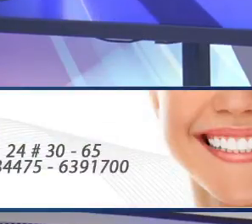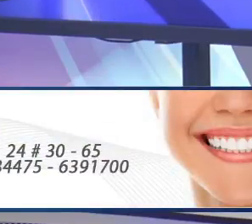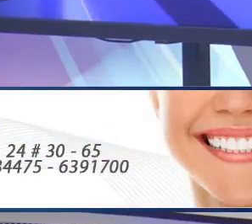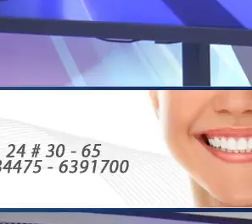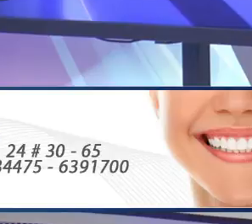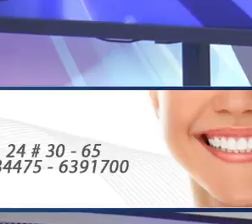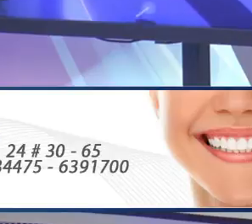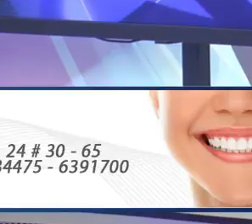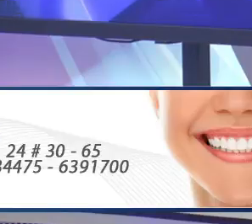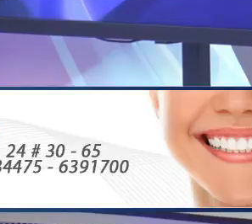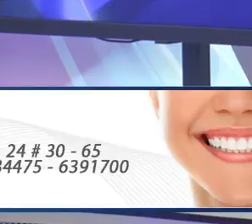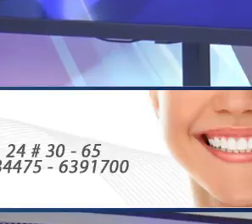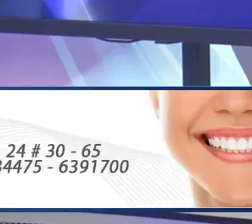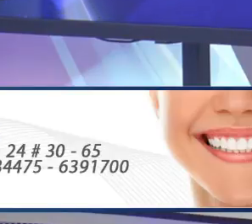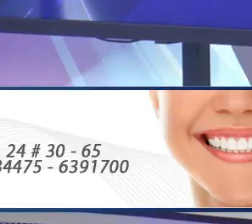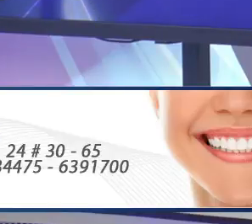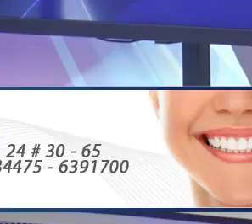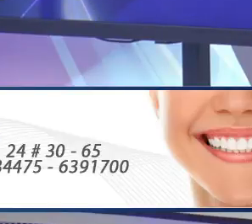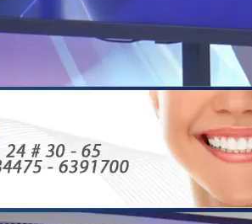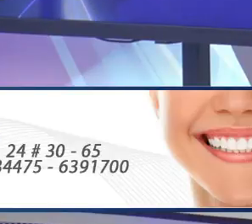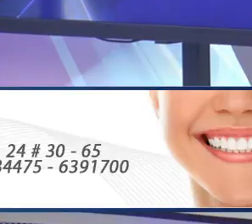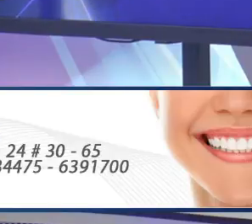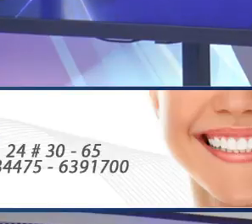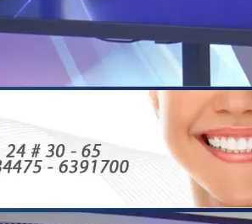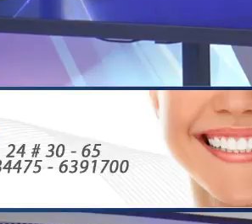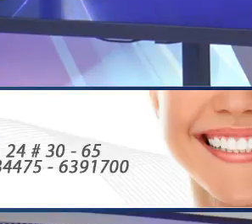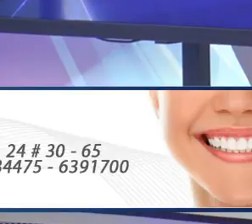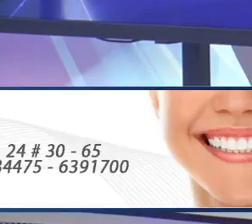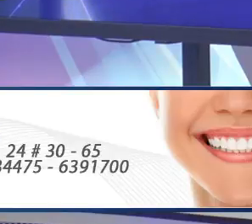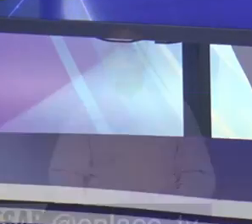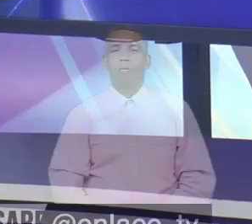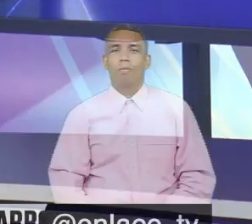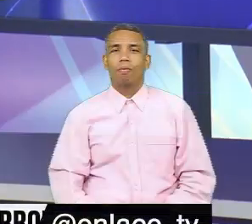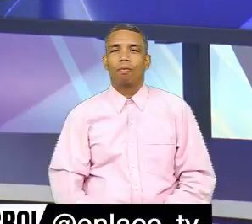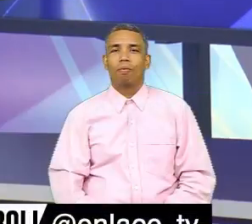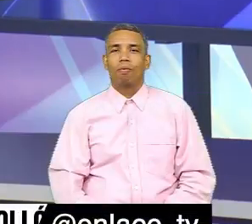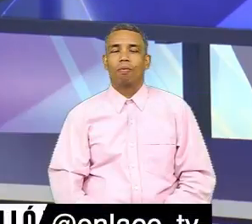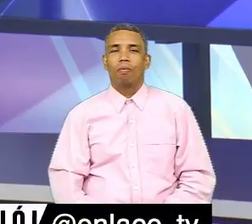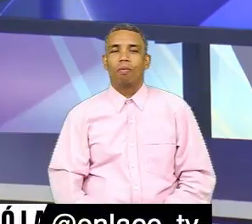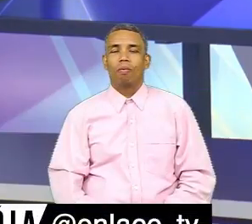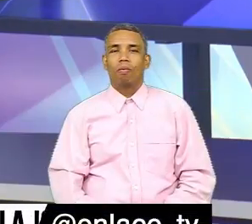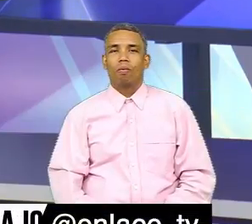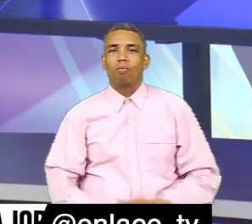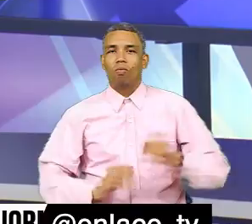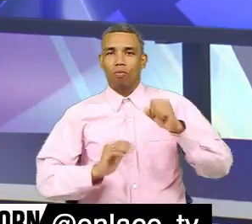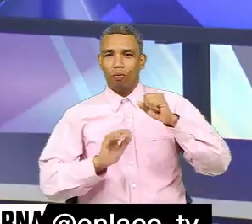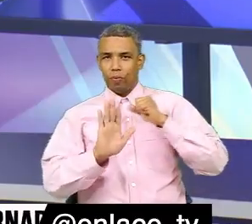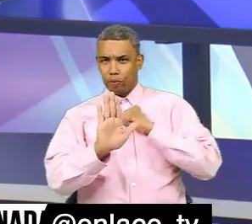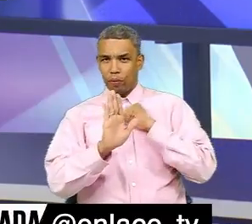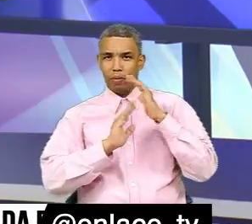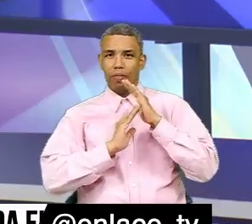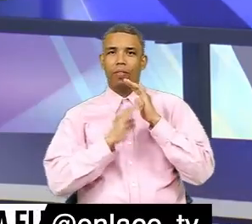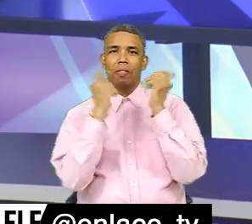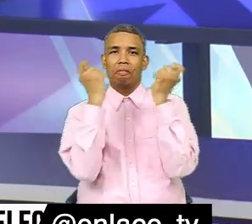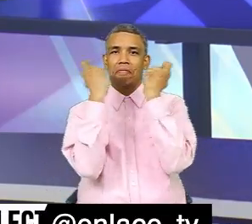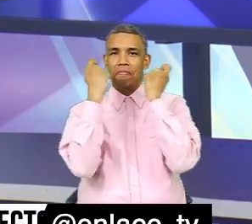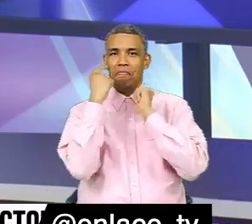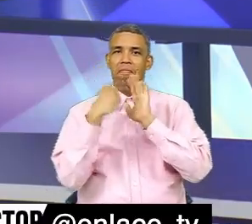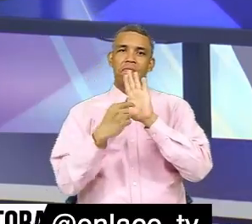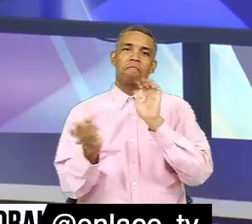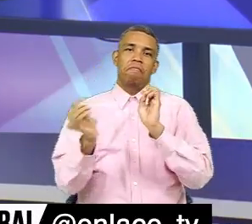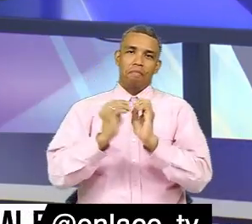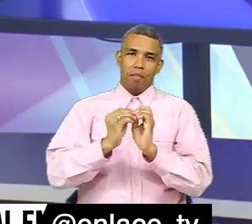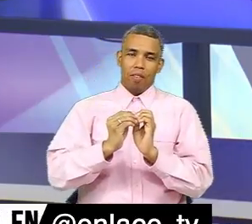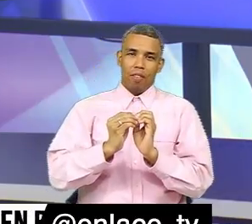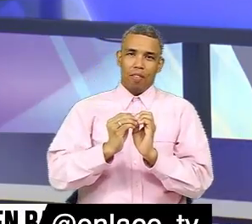sonrisa saltará a la vista. Crom Odontología Especializada. Es tiempo de hacer un primer reconocimiento a los que hacen posible el noticiero que usted quiere